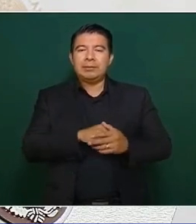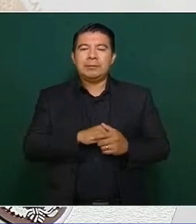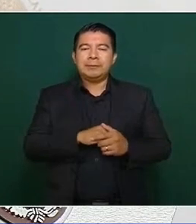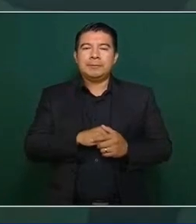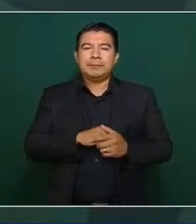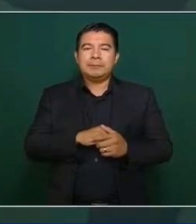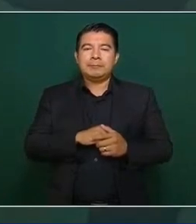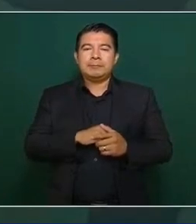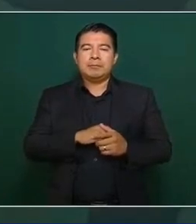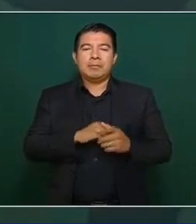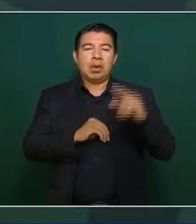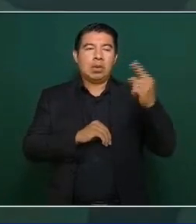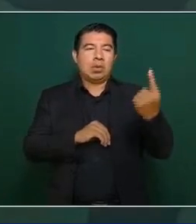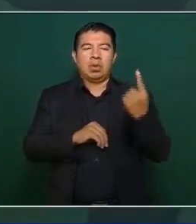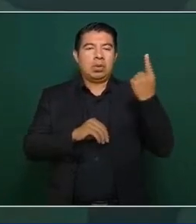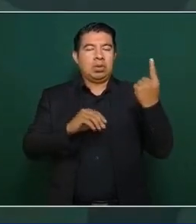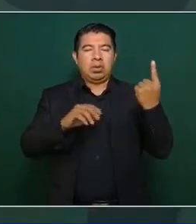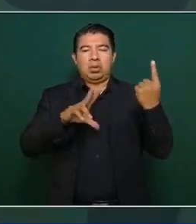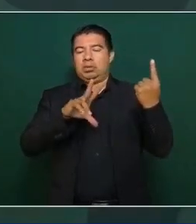Fue el único gobernador